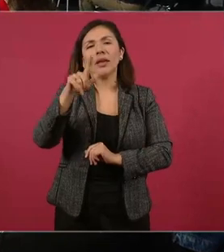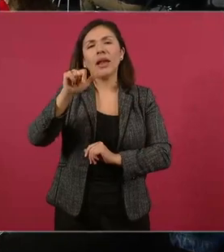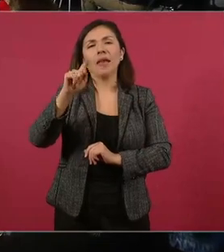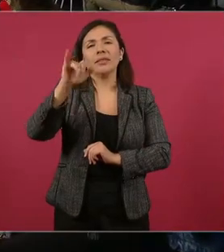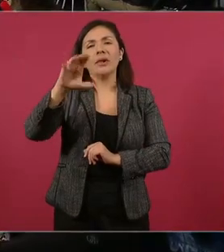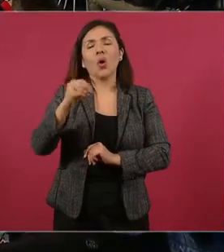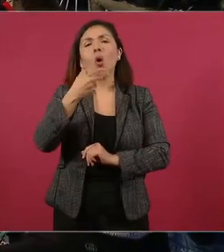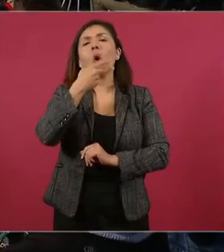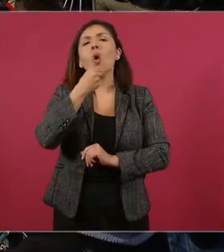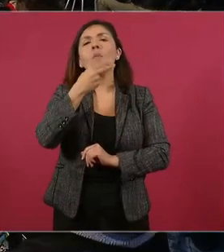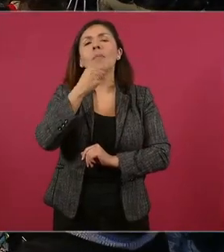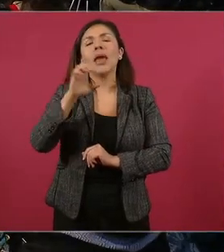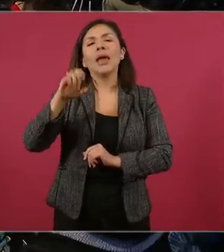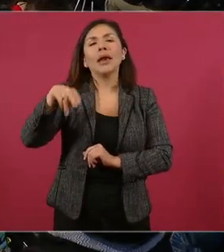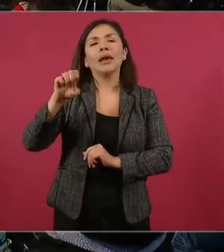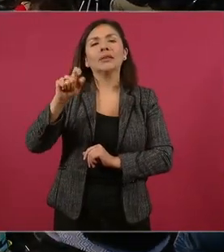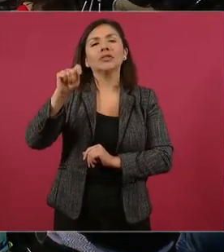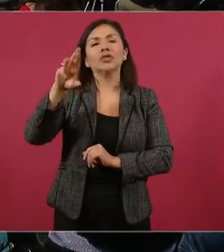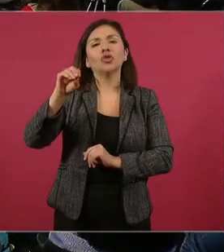Sí.